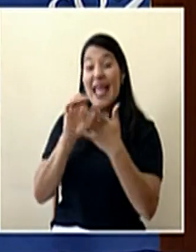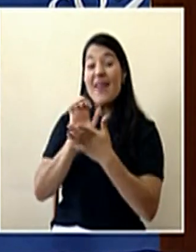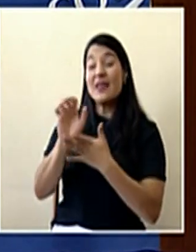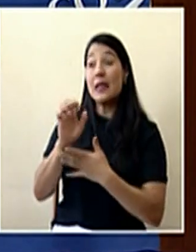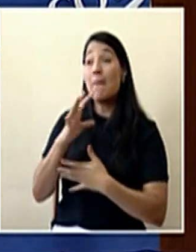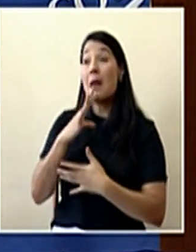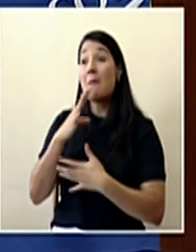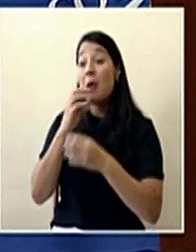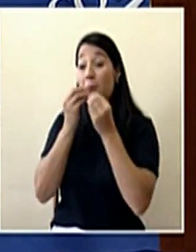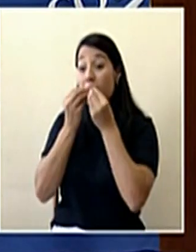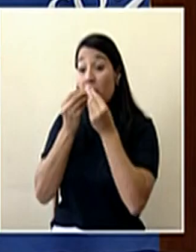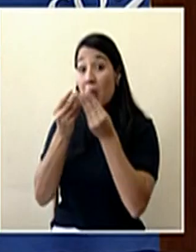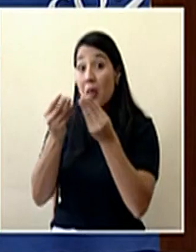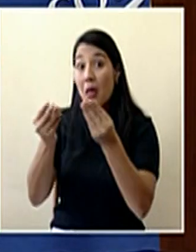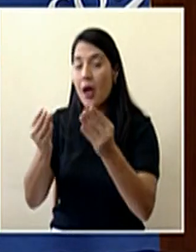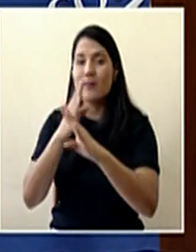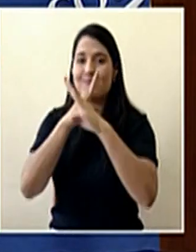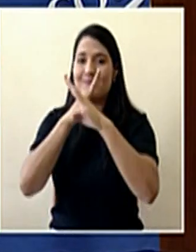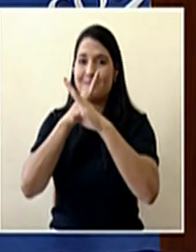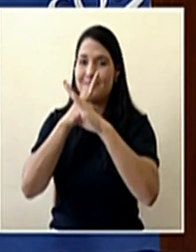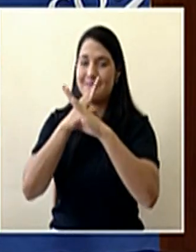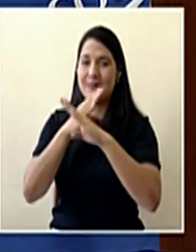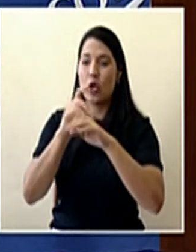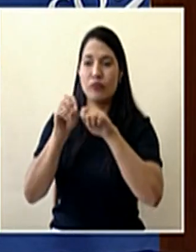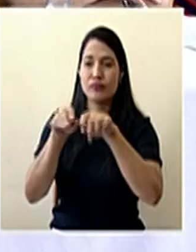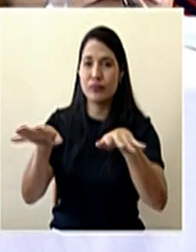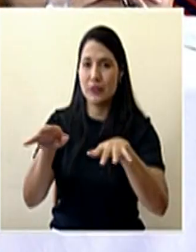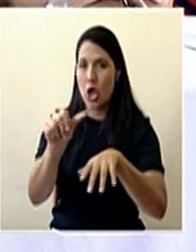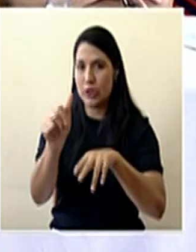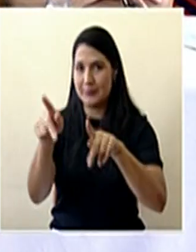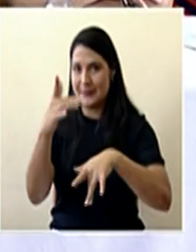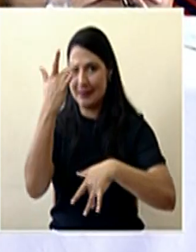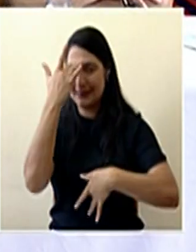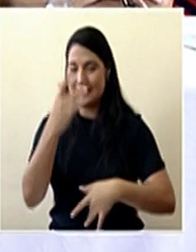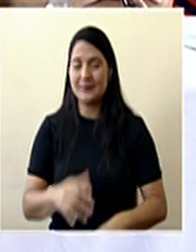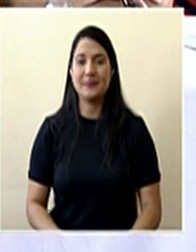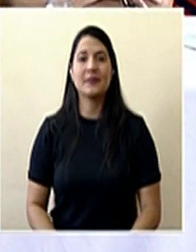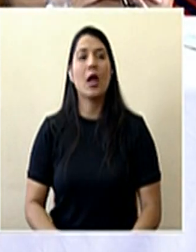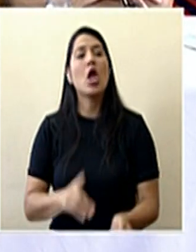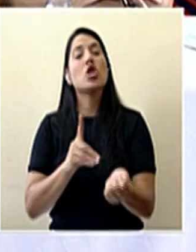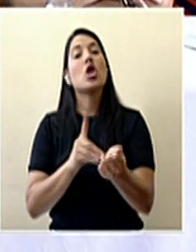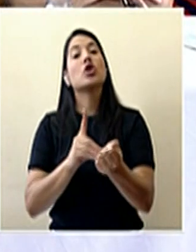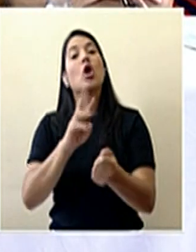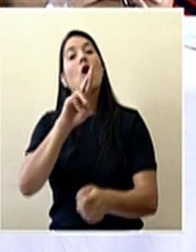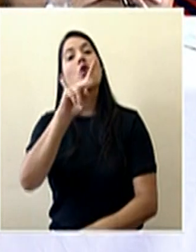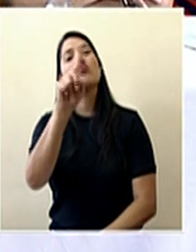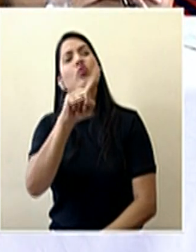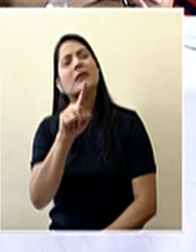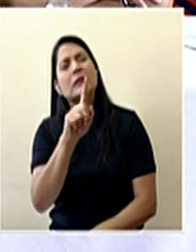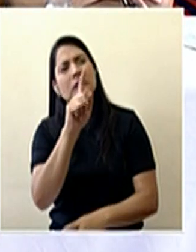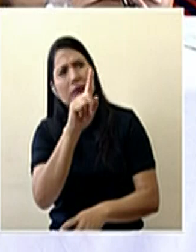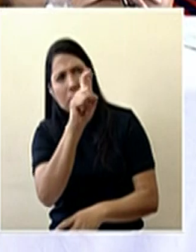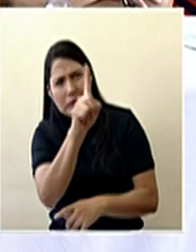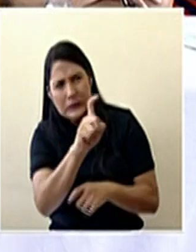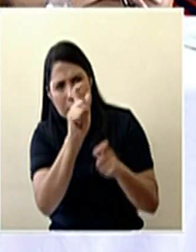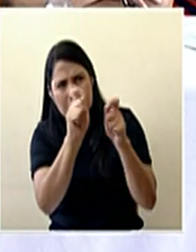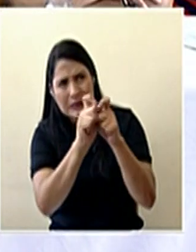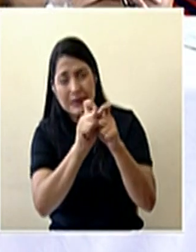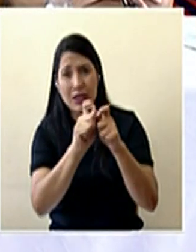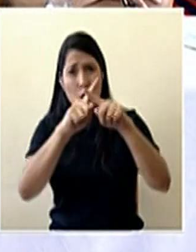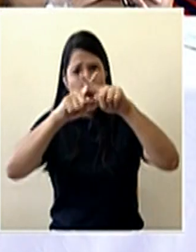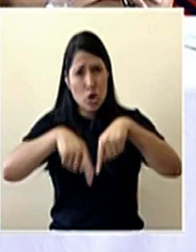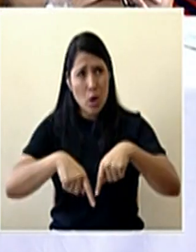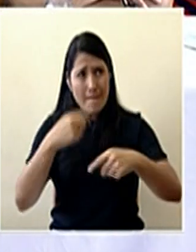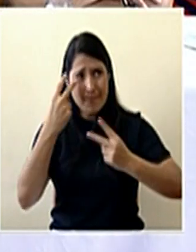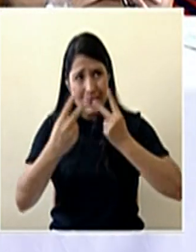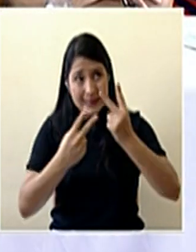está emitiendo vayan a infectar a los demás. Doctor Ruiz, específicamente nos consultan si la suspensión de visitas es solo por